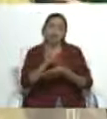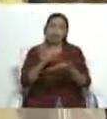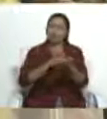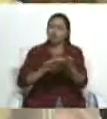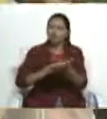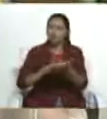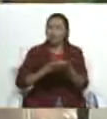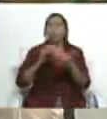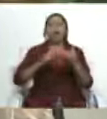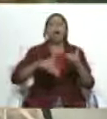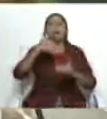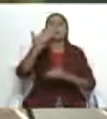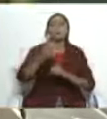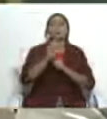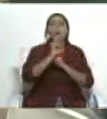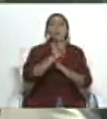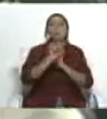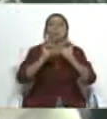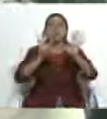domingo 28 de julio.